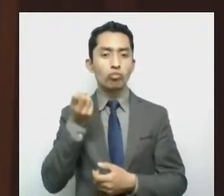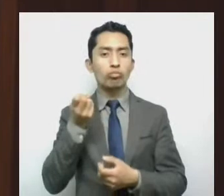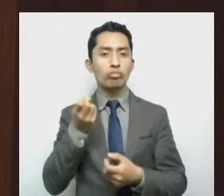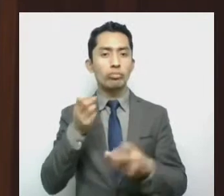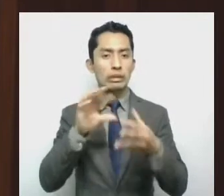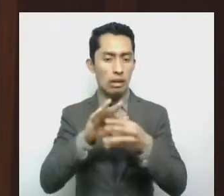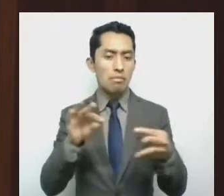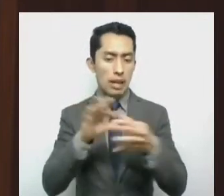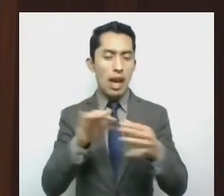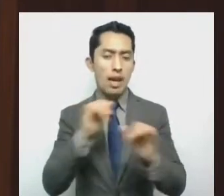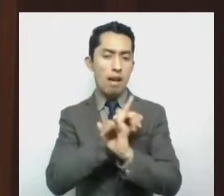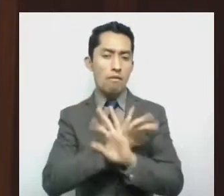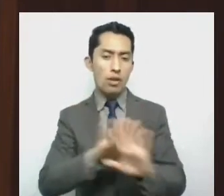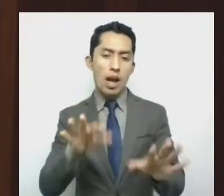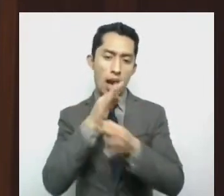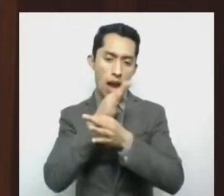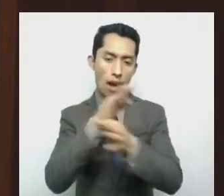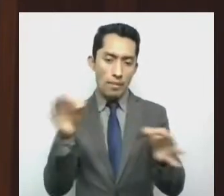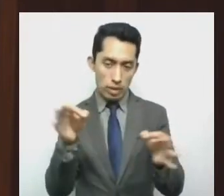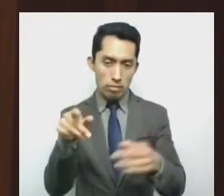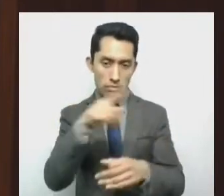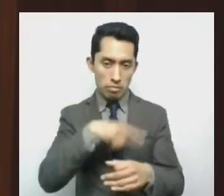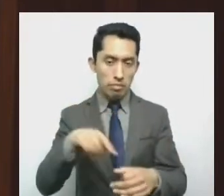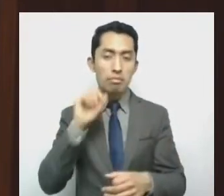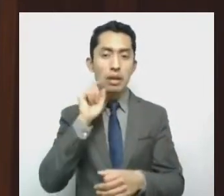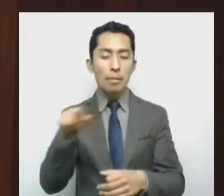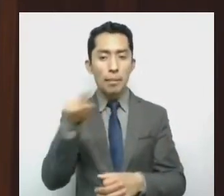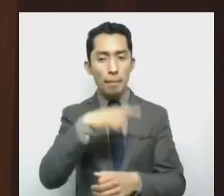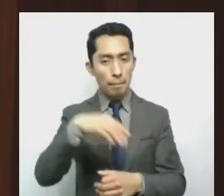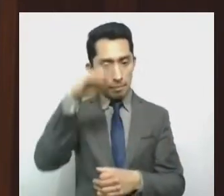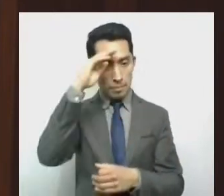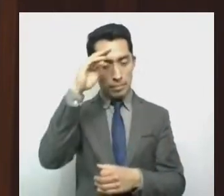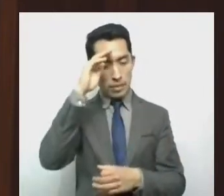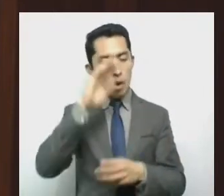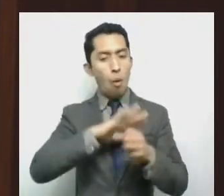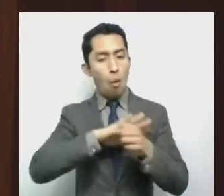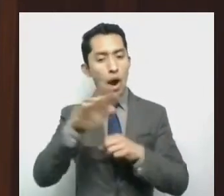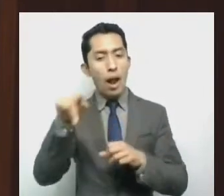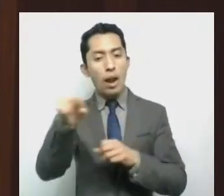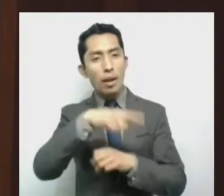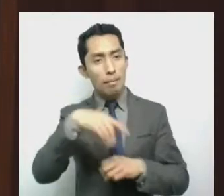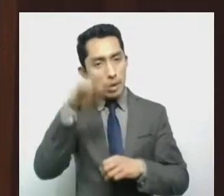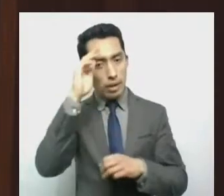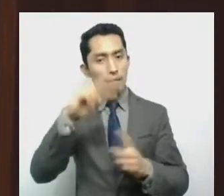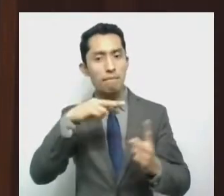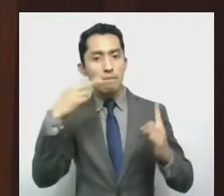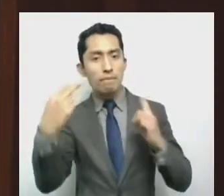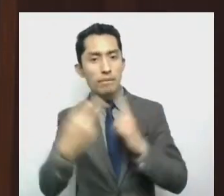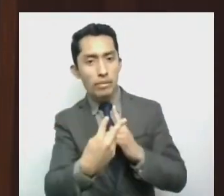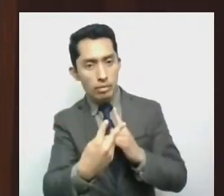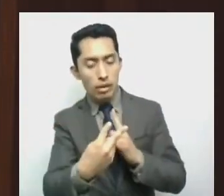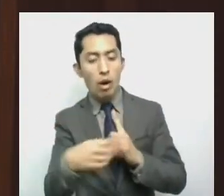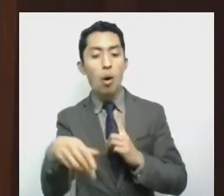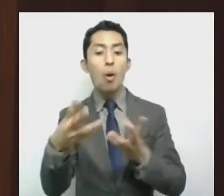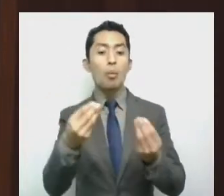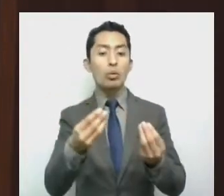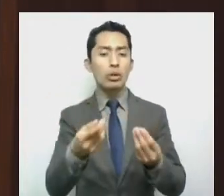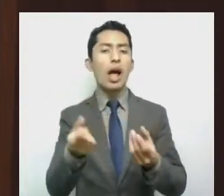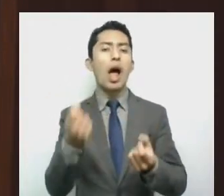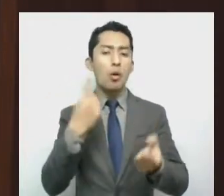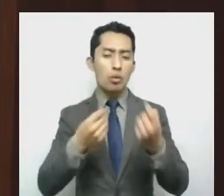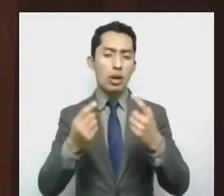y aportar la visión que muchos de los que hemos estado